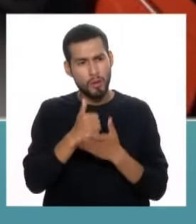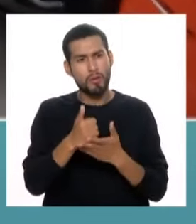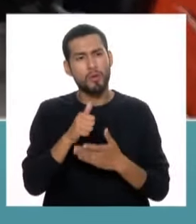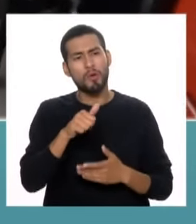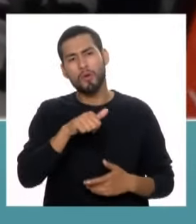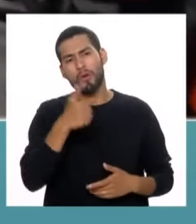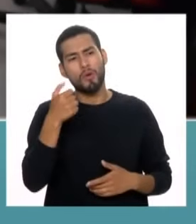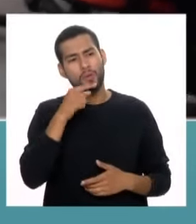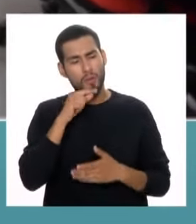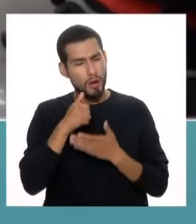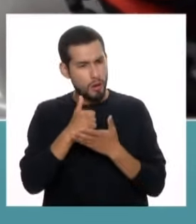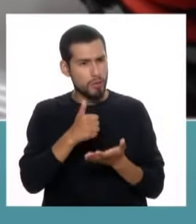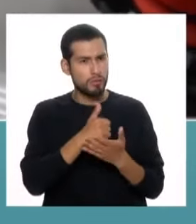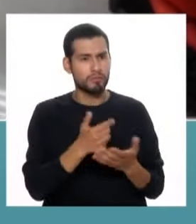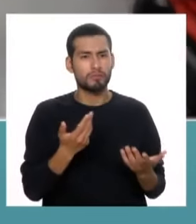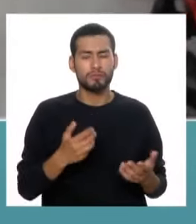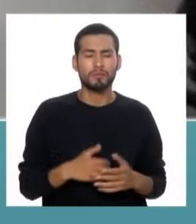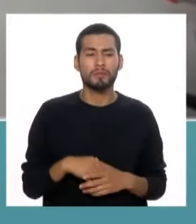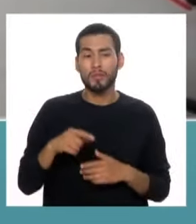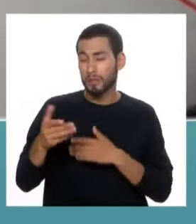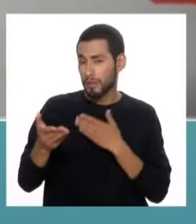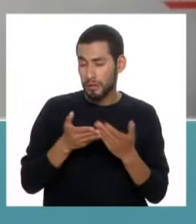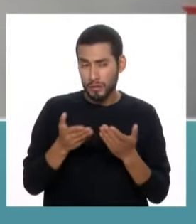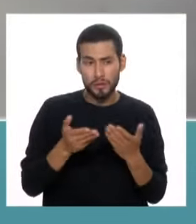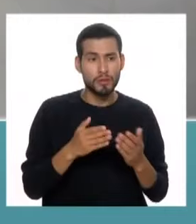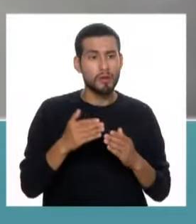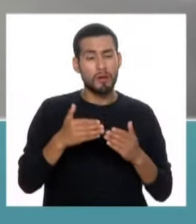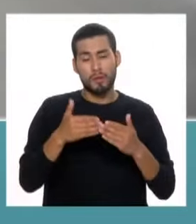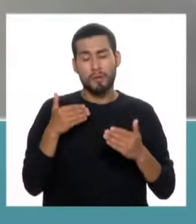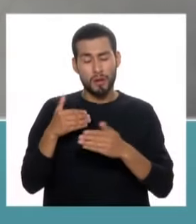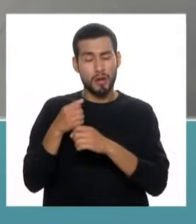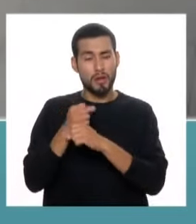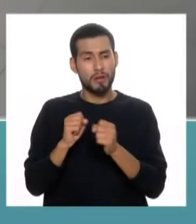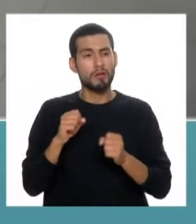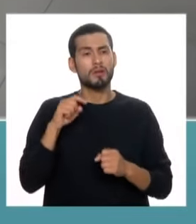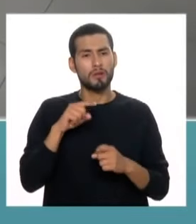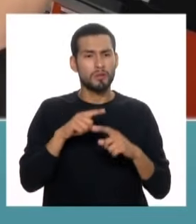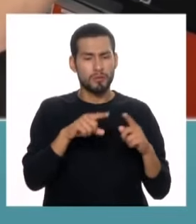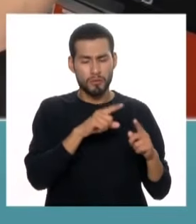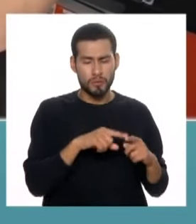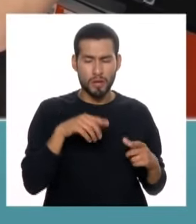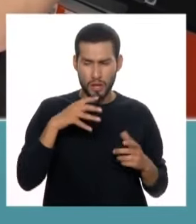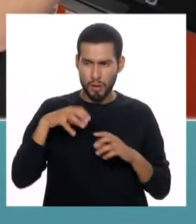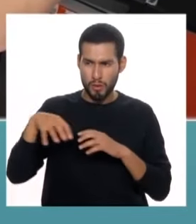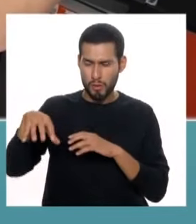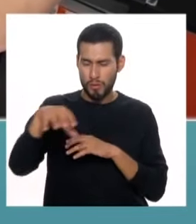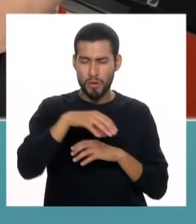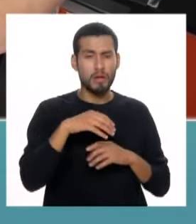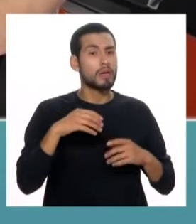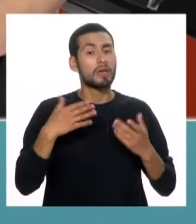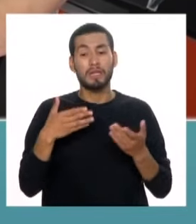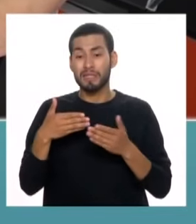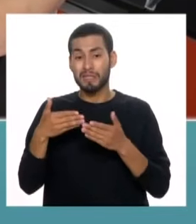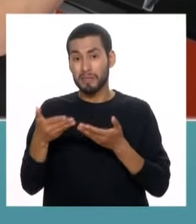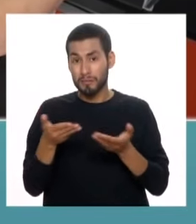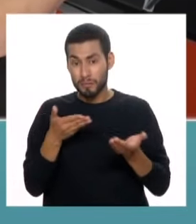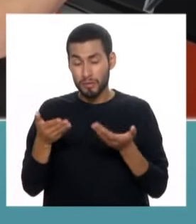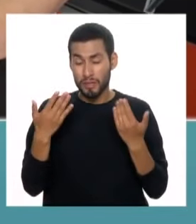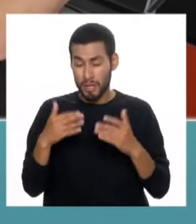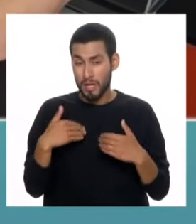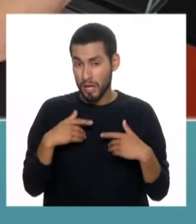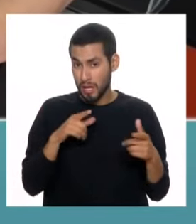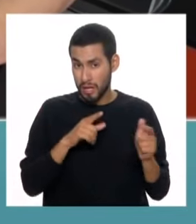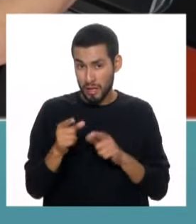otras mujeres. Entonces, esos servicios preventivos ya existen en los territorios. si los servicios específicos que están planificados